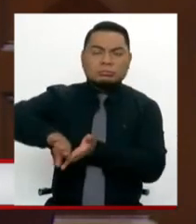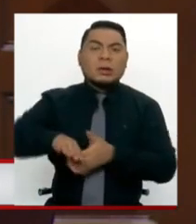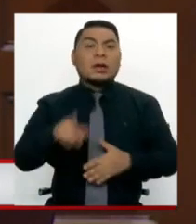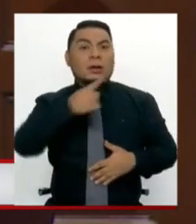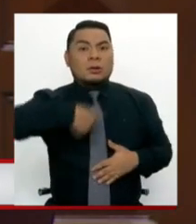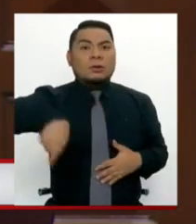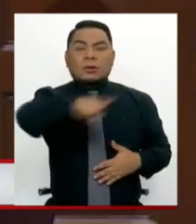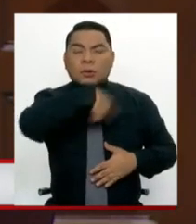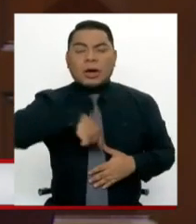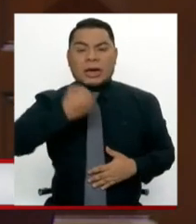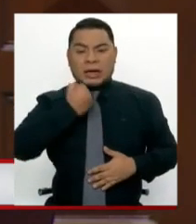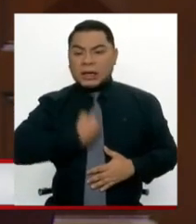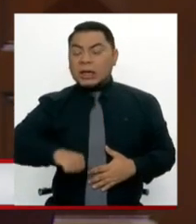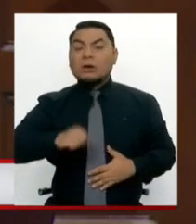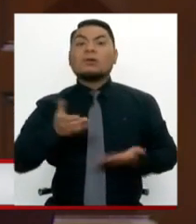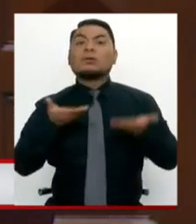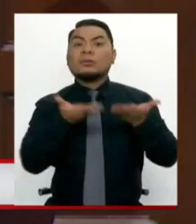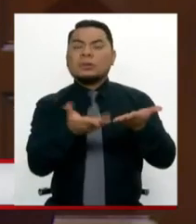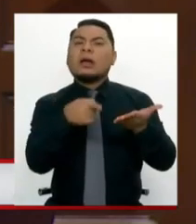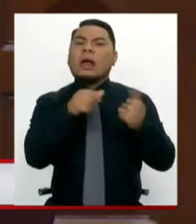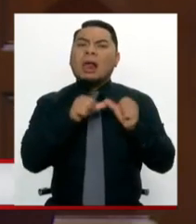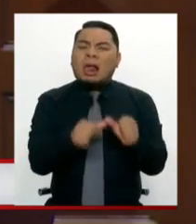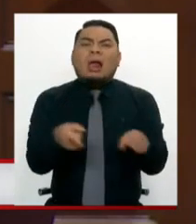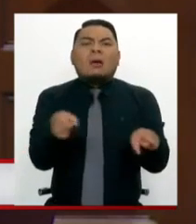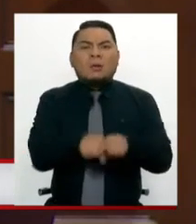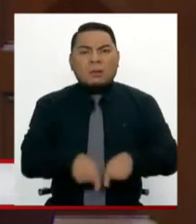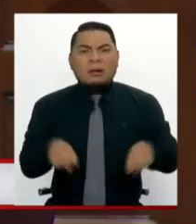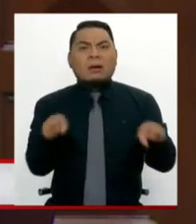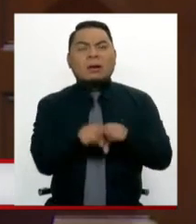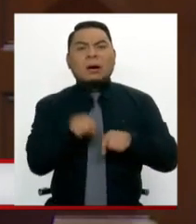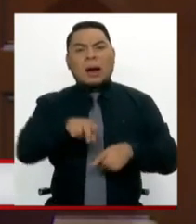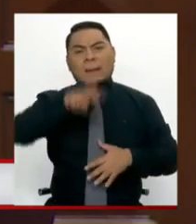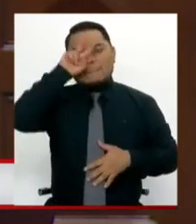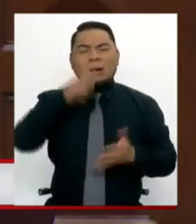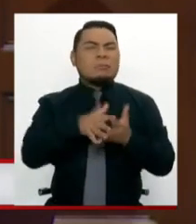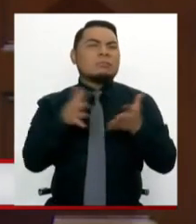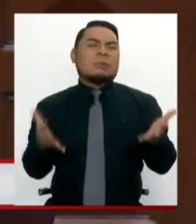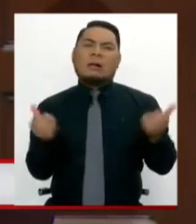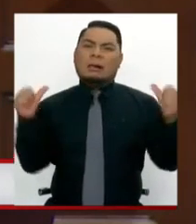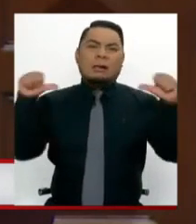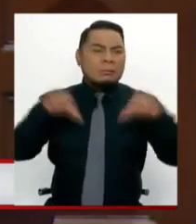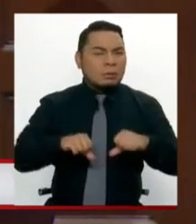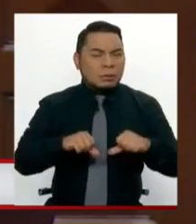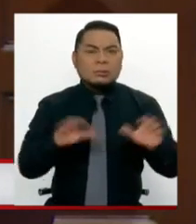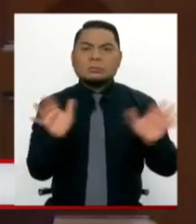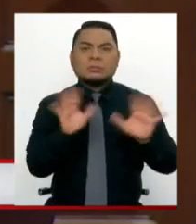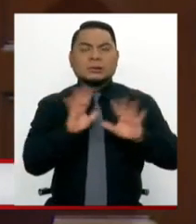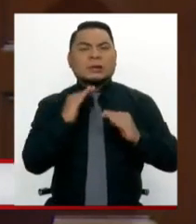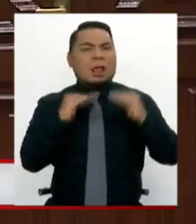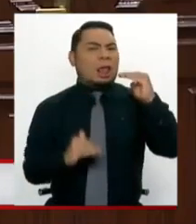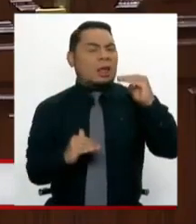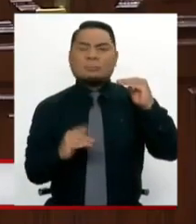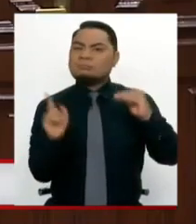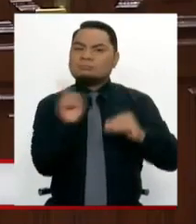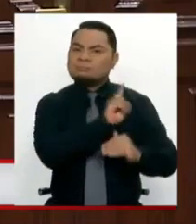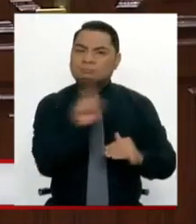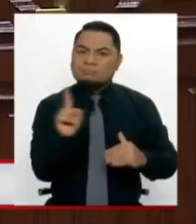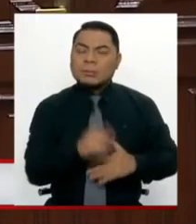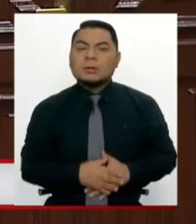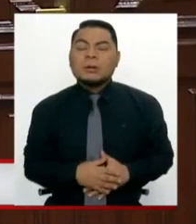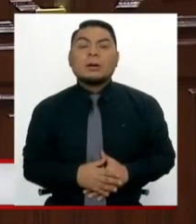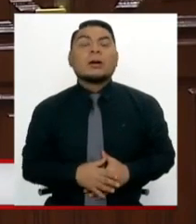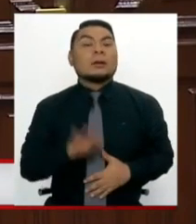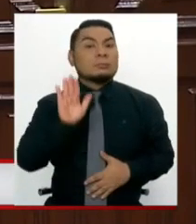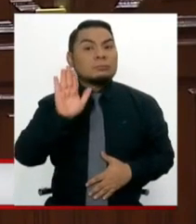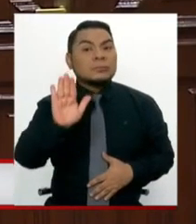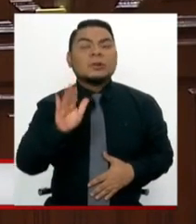hijos e hijas no continúen viviendo en un país tan dramáticamente desigual. Sin